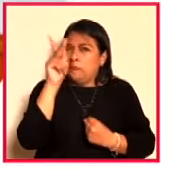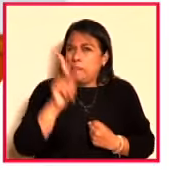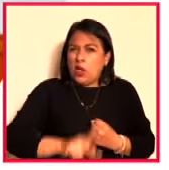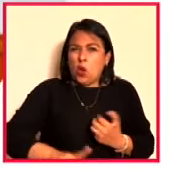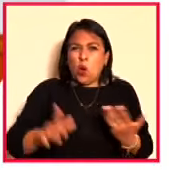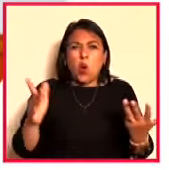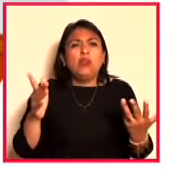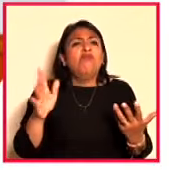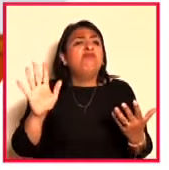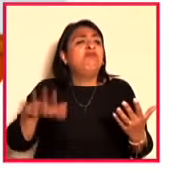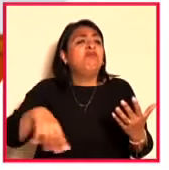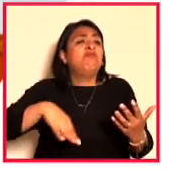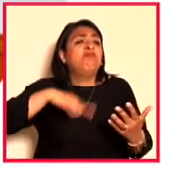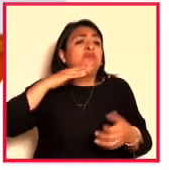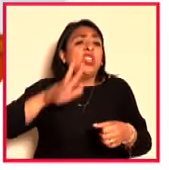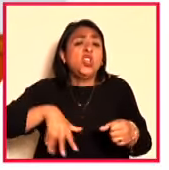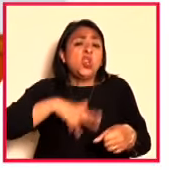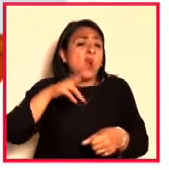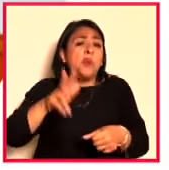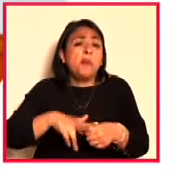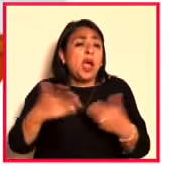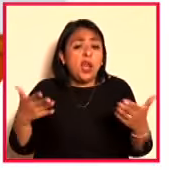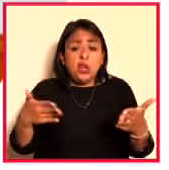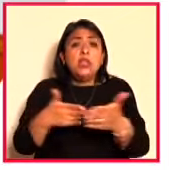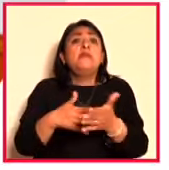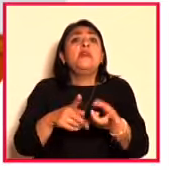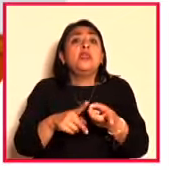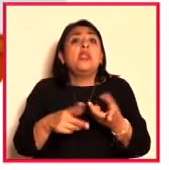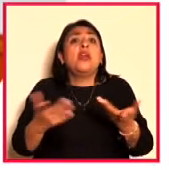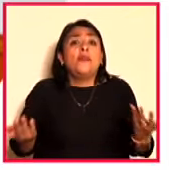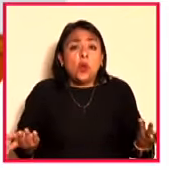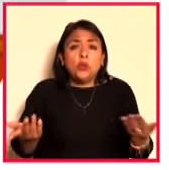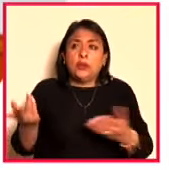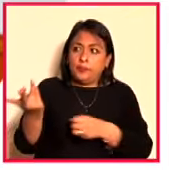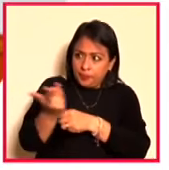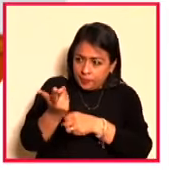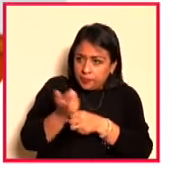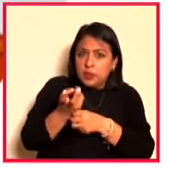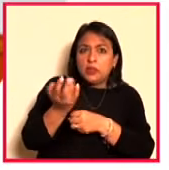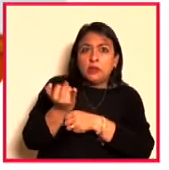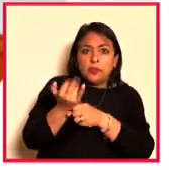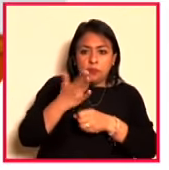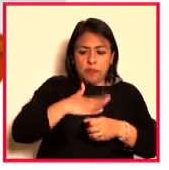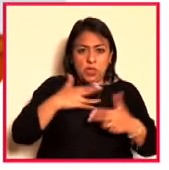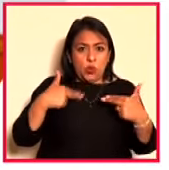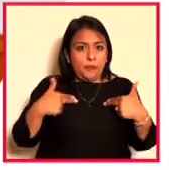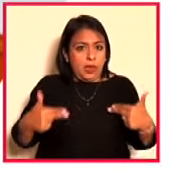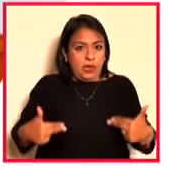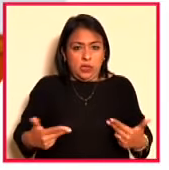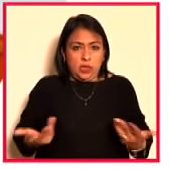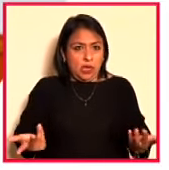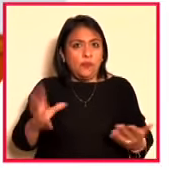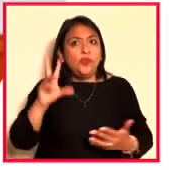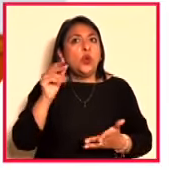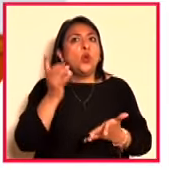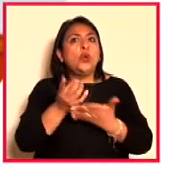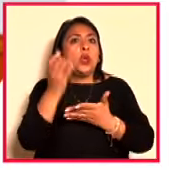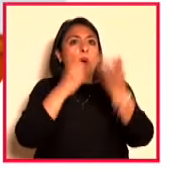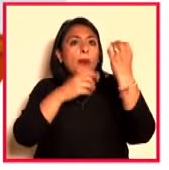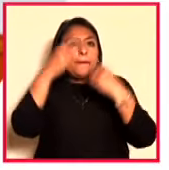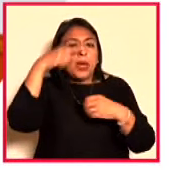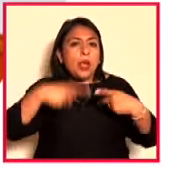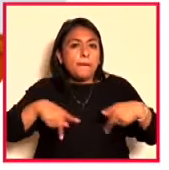normal? ¿Y dónde está el límite? Entonces nos invita a explorar nuestra humanidad. No solo es una obra para gente que haga